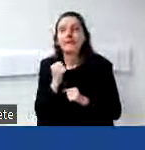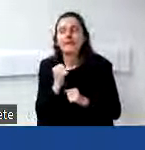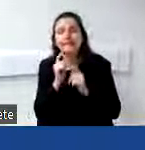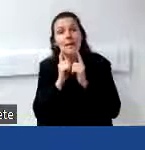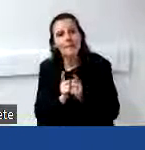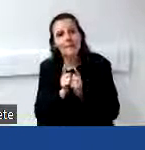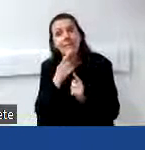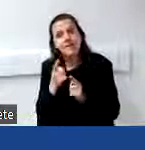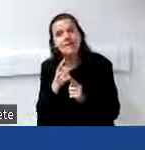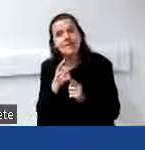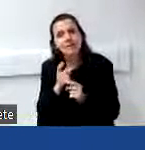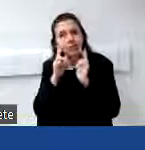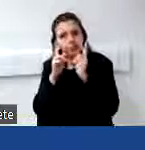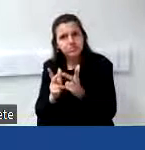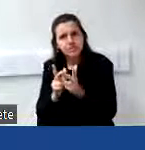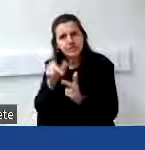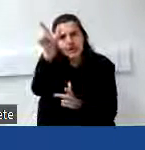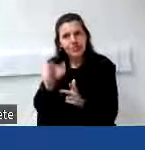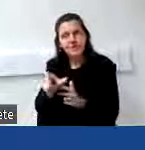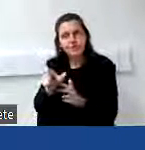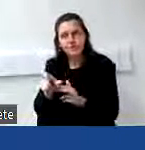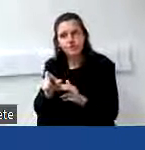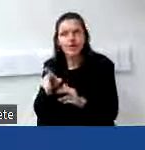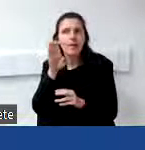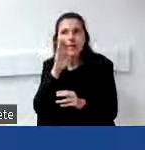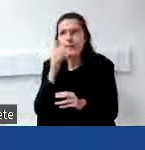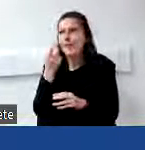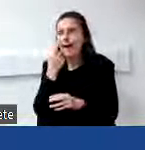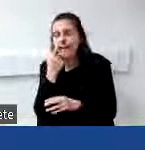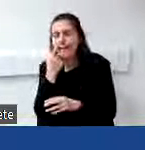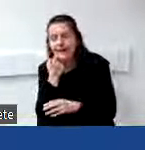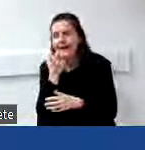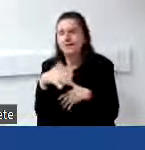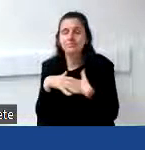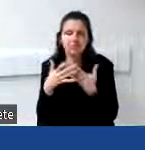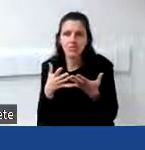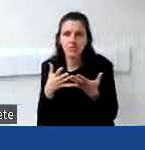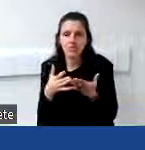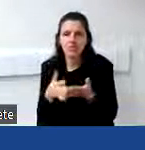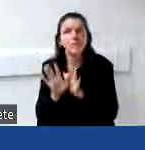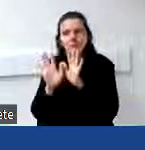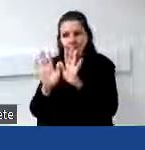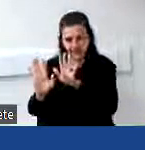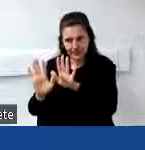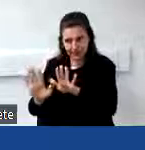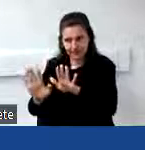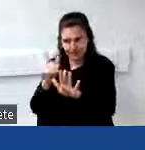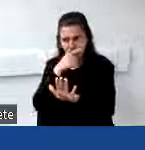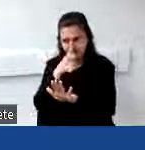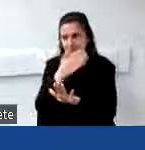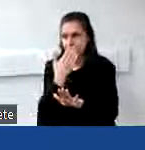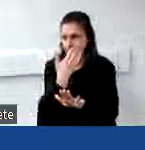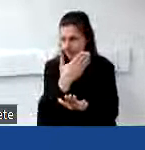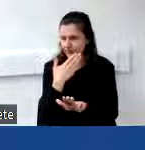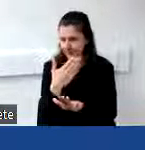que no se meta o que no influya en la comunicación con el paciente. Es bien importante que nosotros hablemos con el paciente o con la persona que viene a